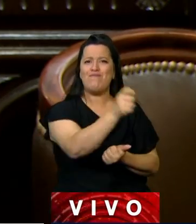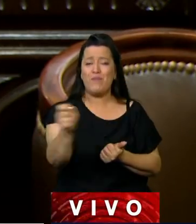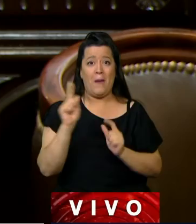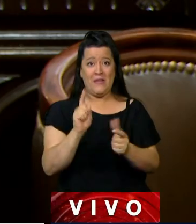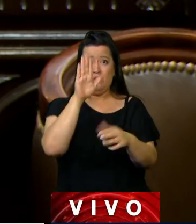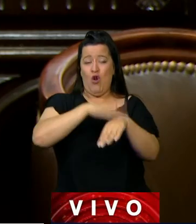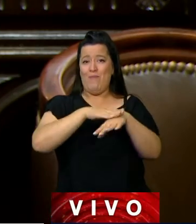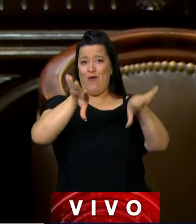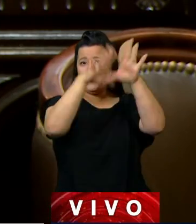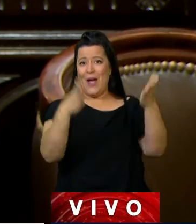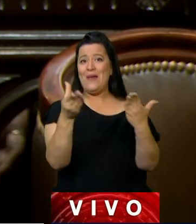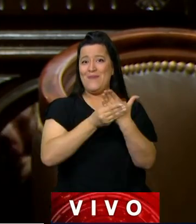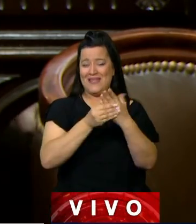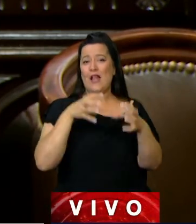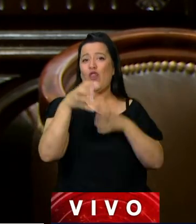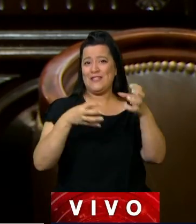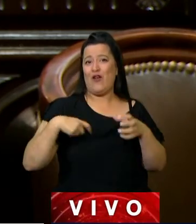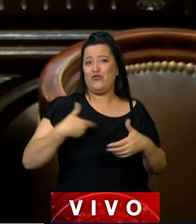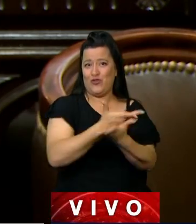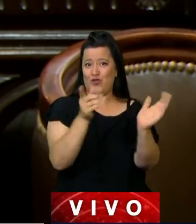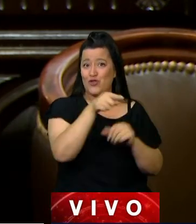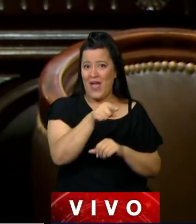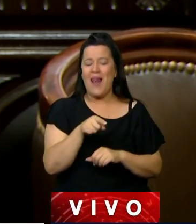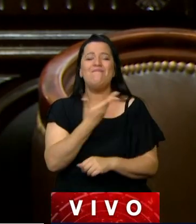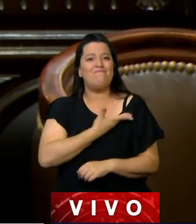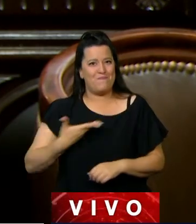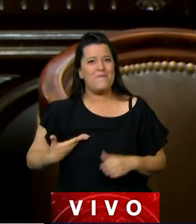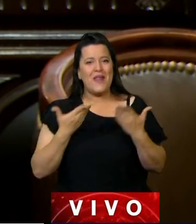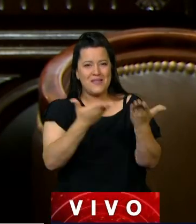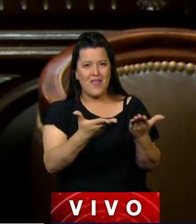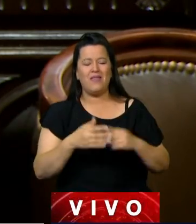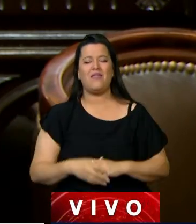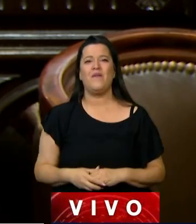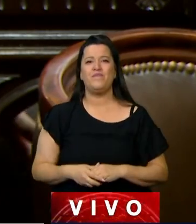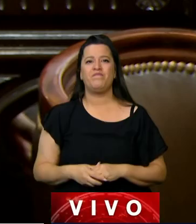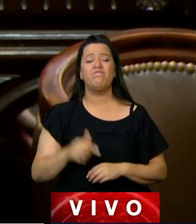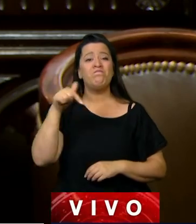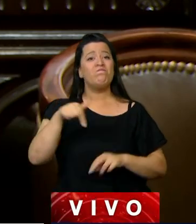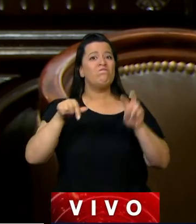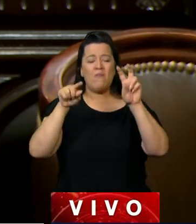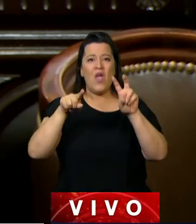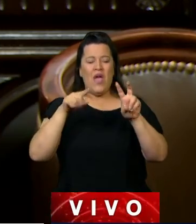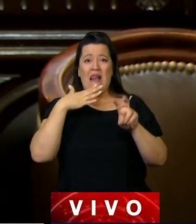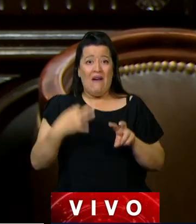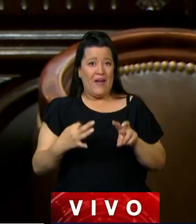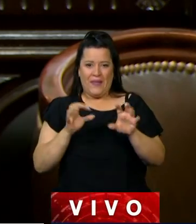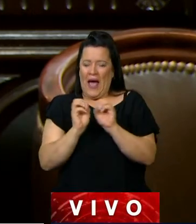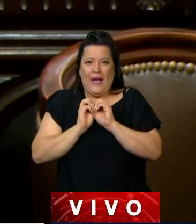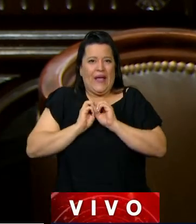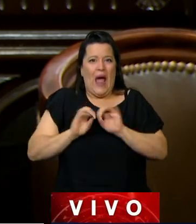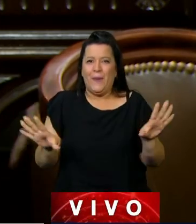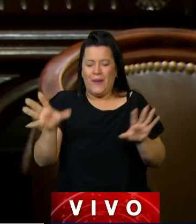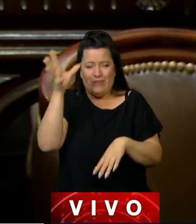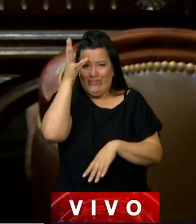tiene a cargo su cartera. Señora Presidenta, este estos hechos que han